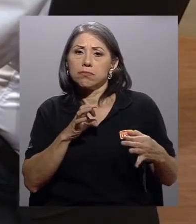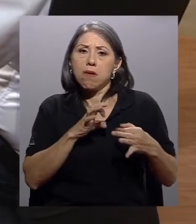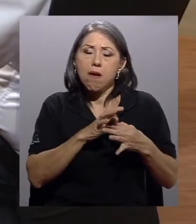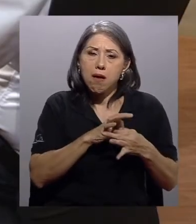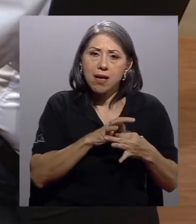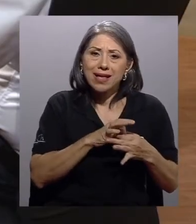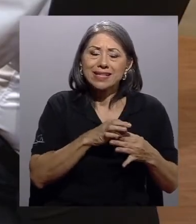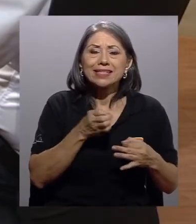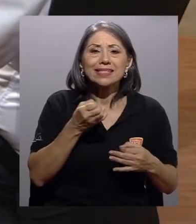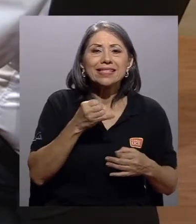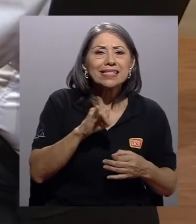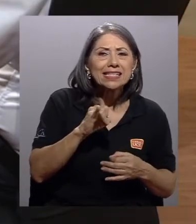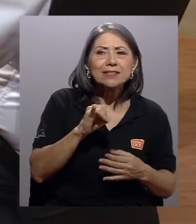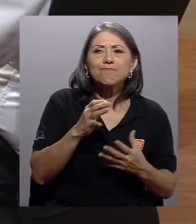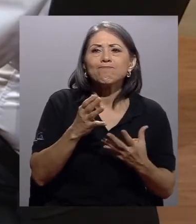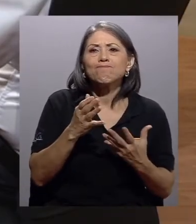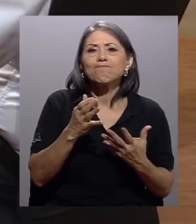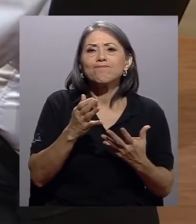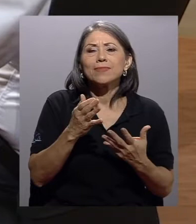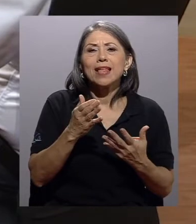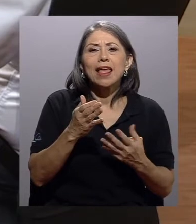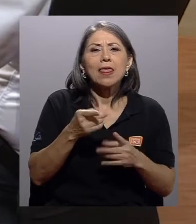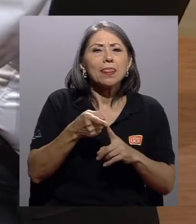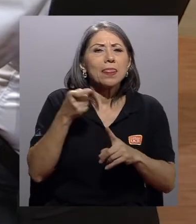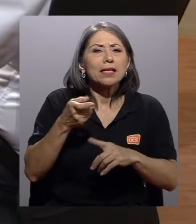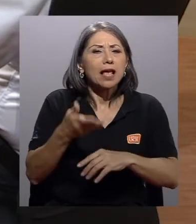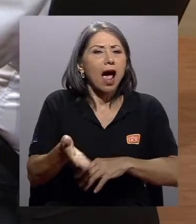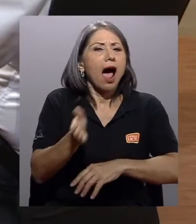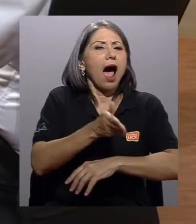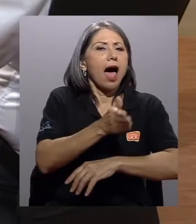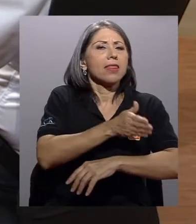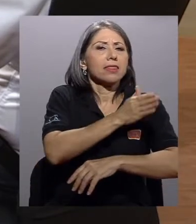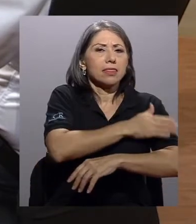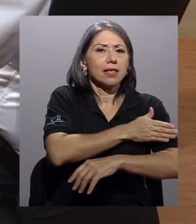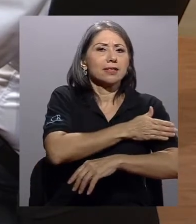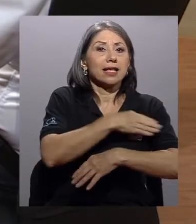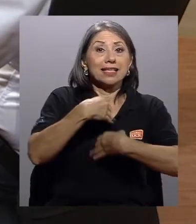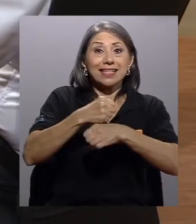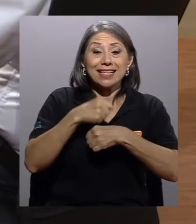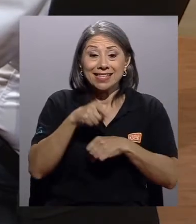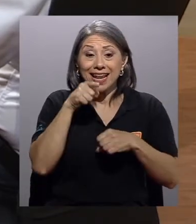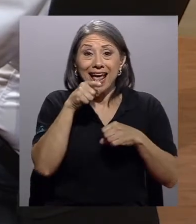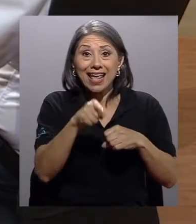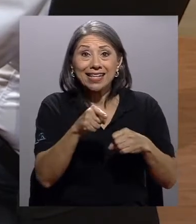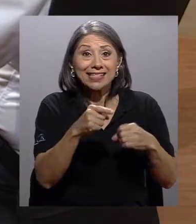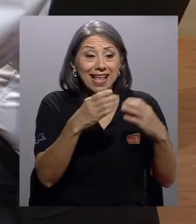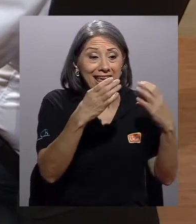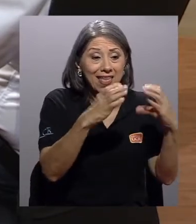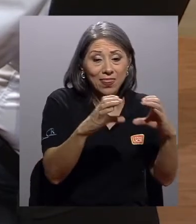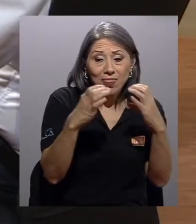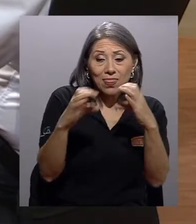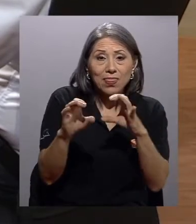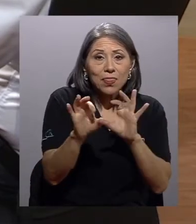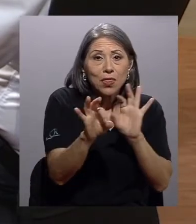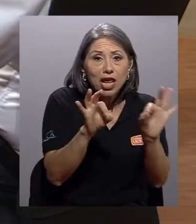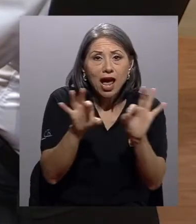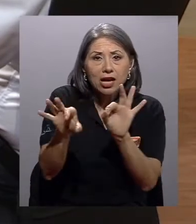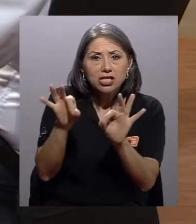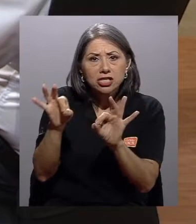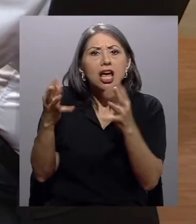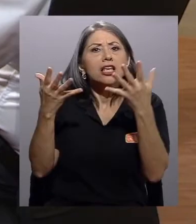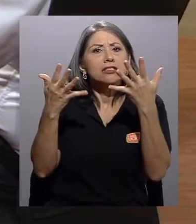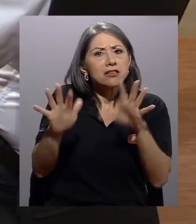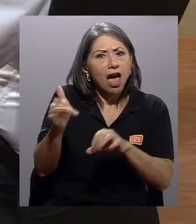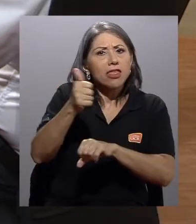si se creara desde antes un instrumento, un triage ya